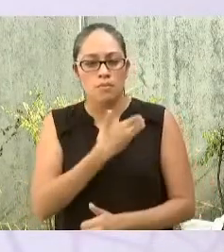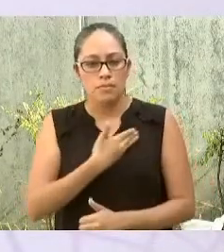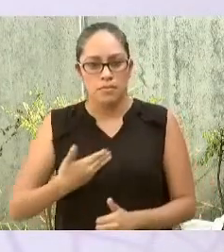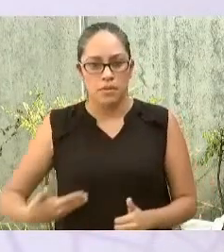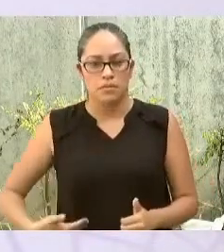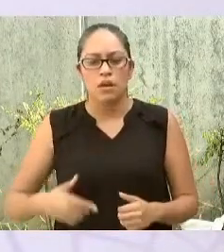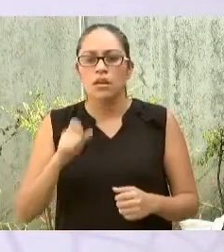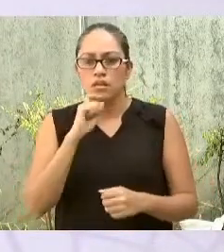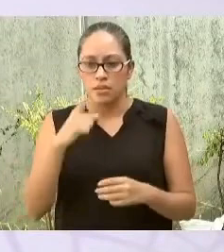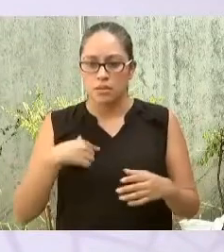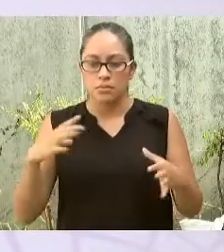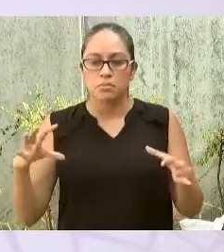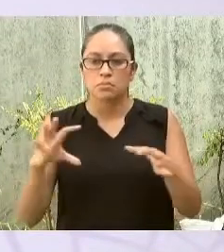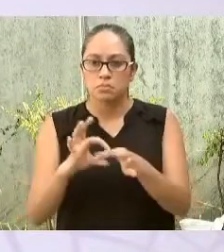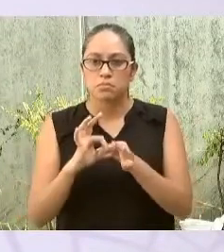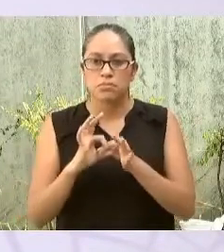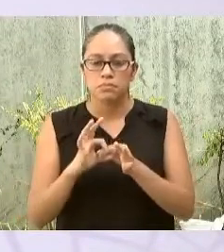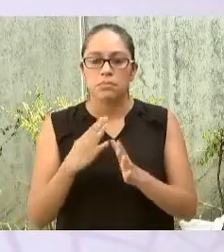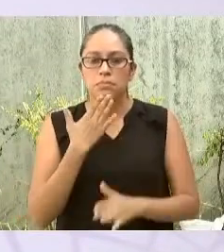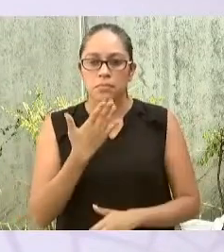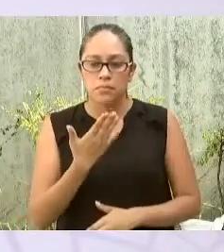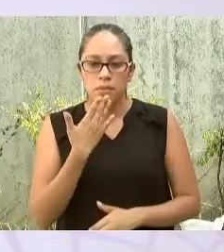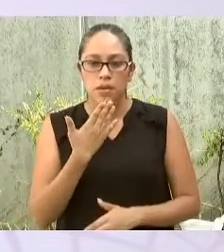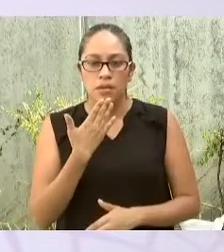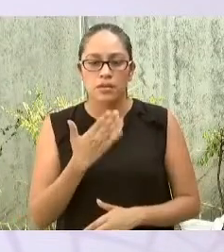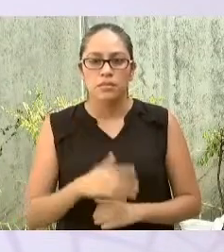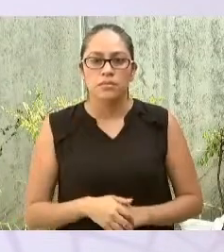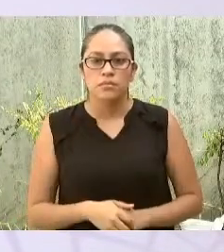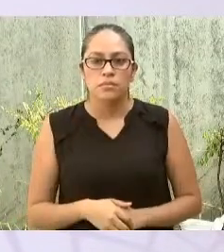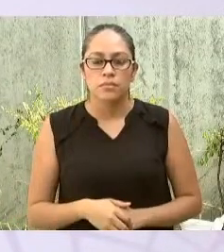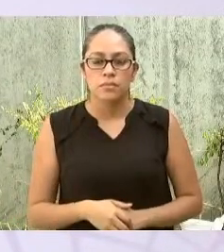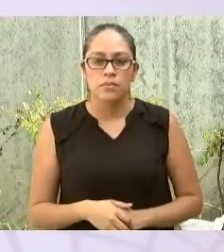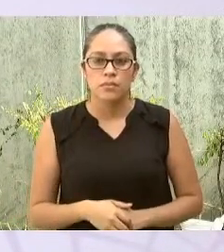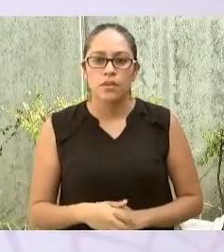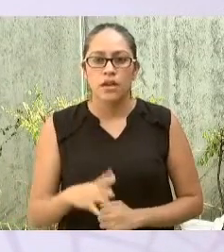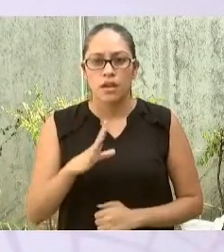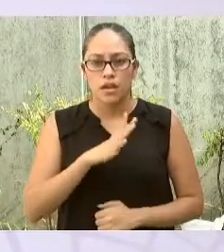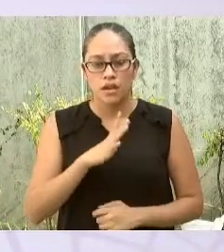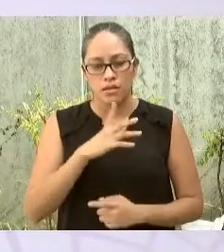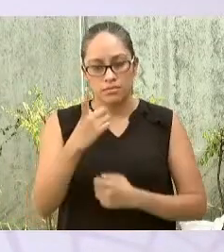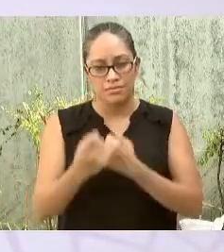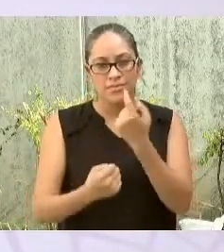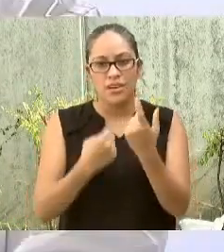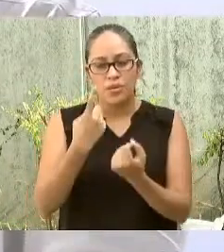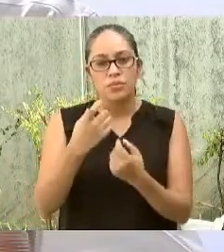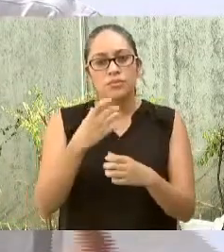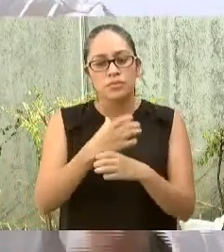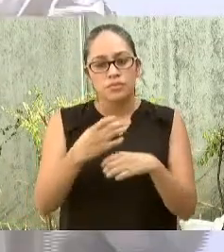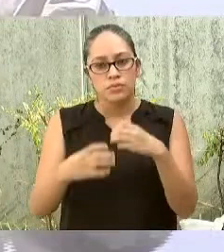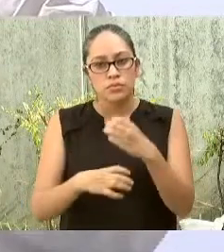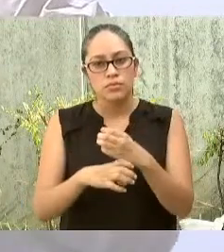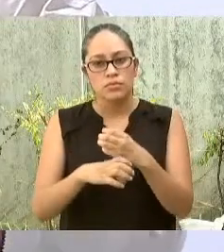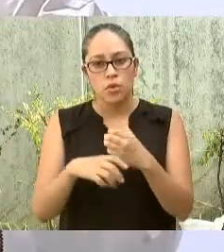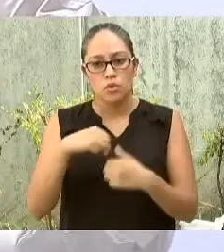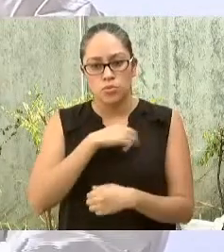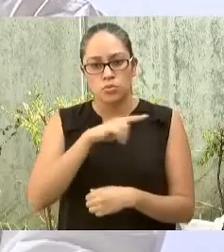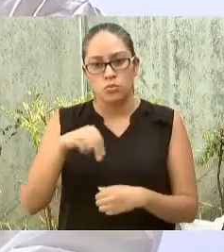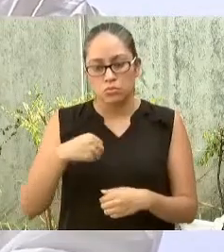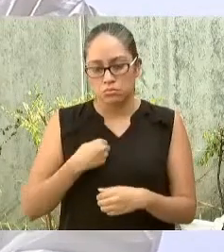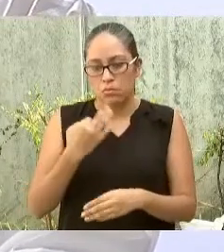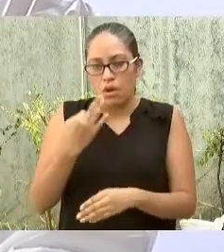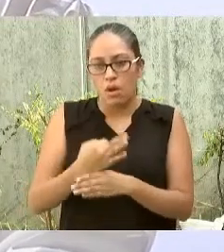Suprema Corte de Justicia. Hay asuntos de Estado en los que estamos